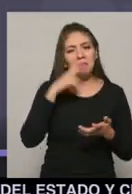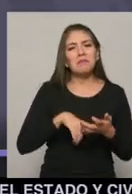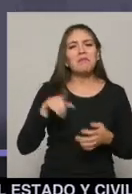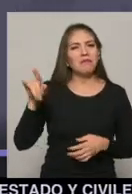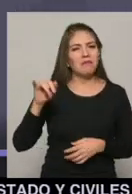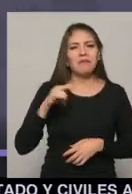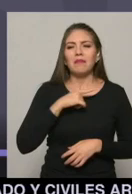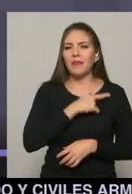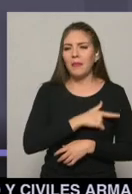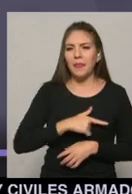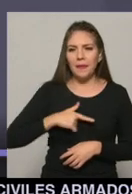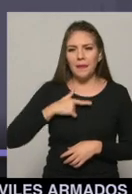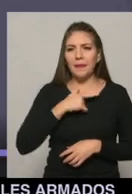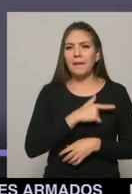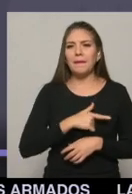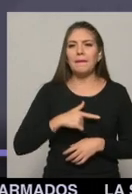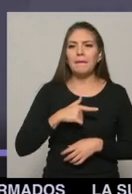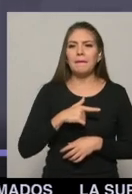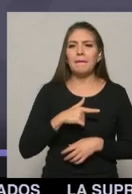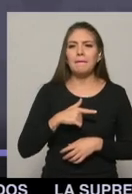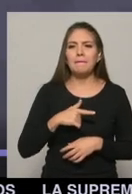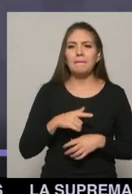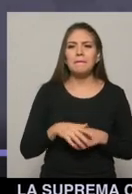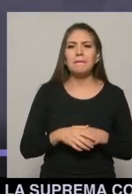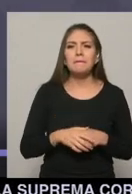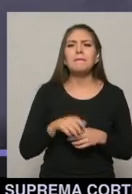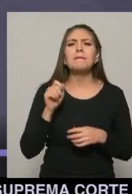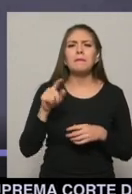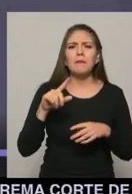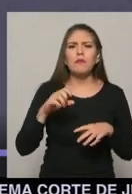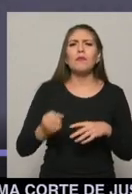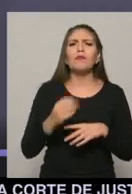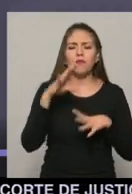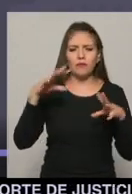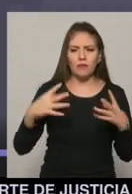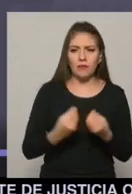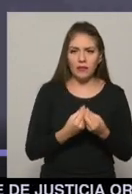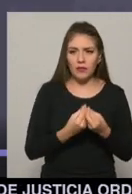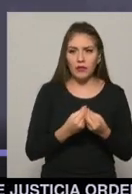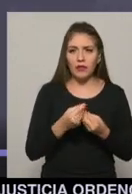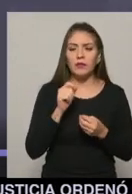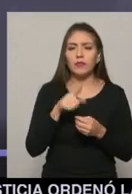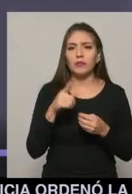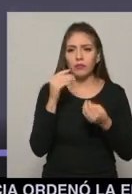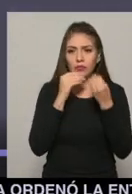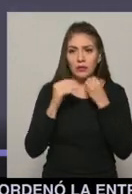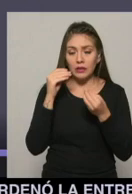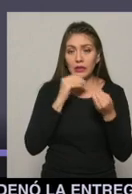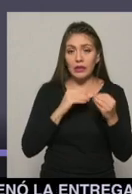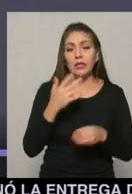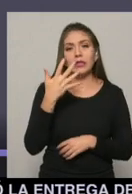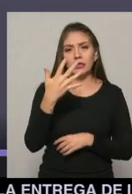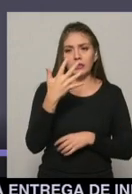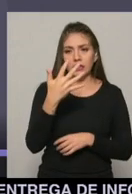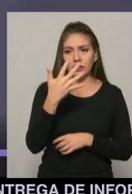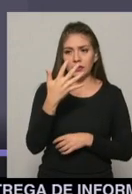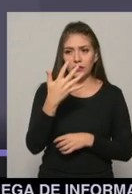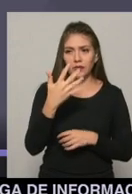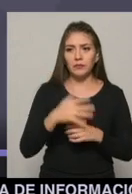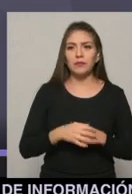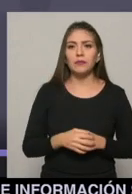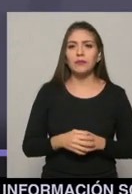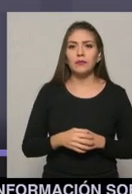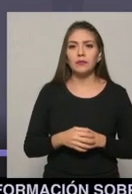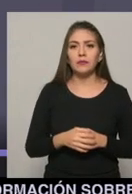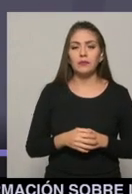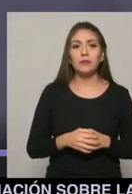boca, evidentemente. En el menú nos comentabas cuántos platillos son en total. Son 5. 5 platillos. ¿Tú elegiste el